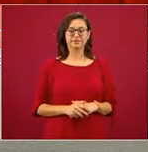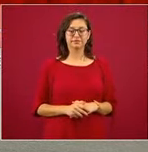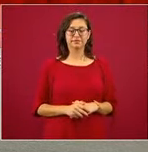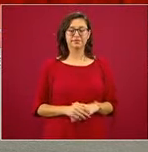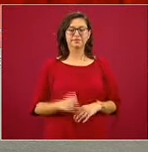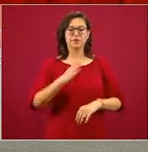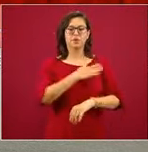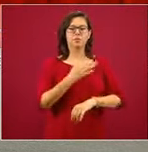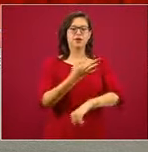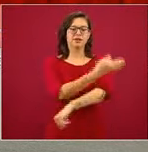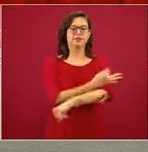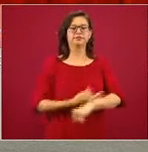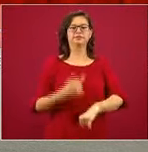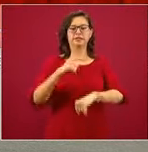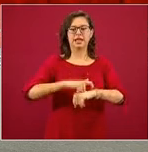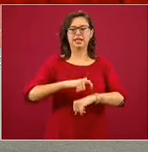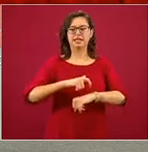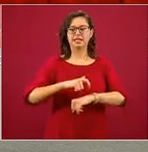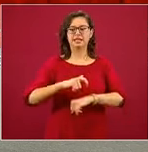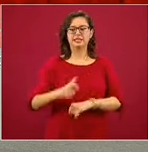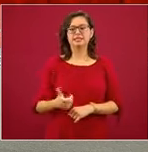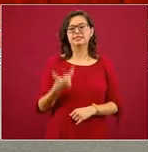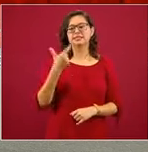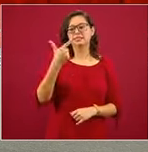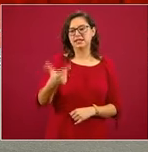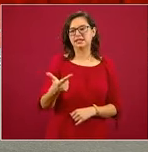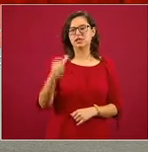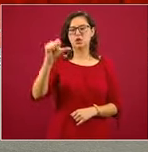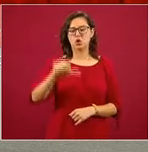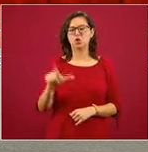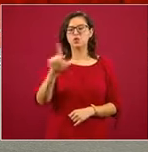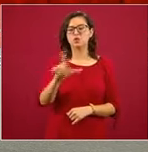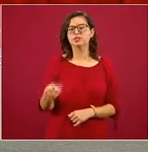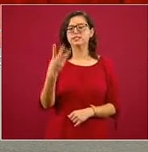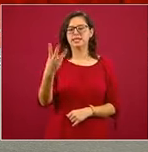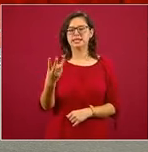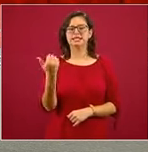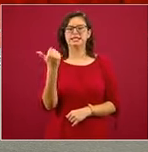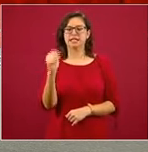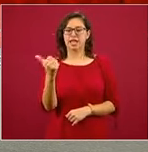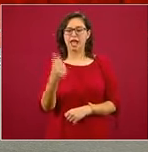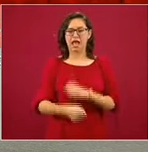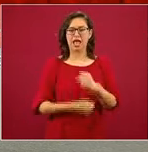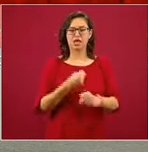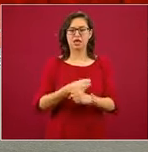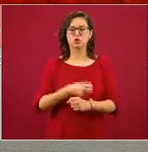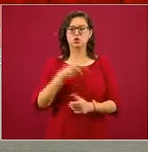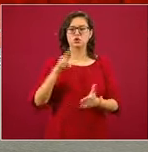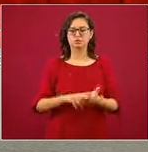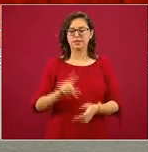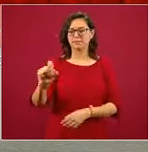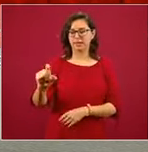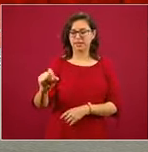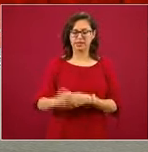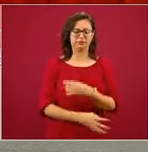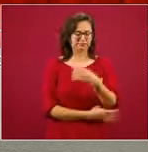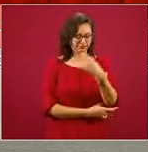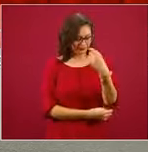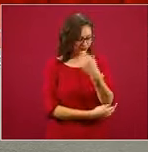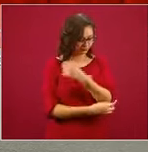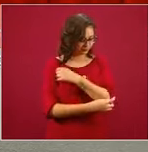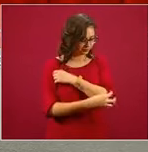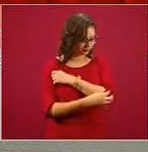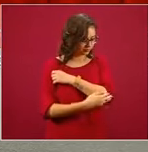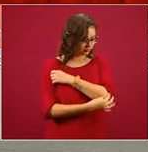Buenas tardes, son las 19 horas de este lunes 3 de agosto del año 2020. Estamos en el